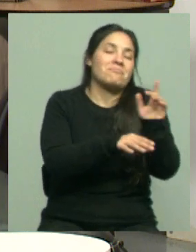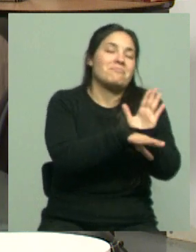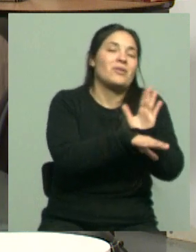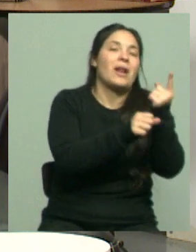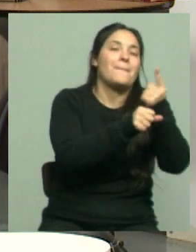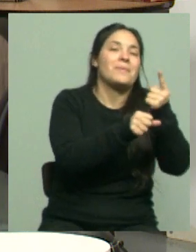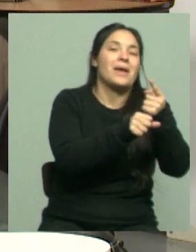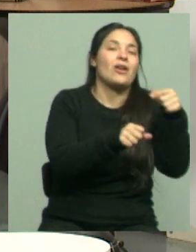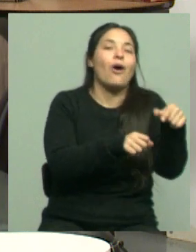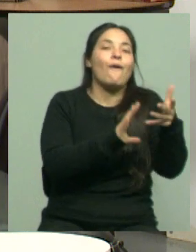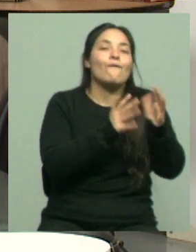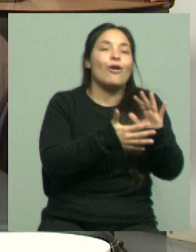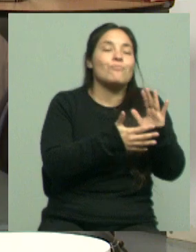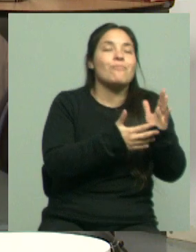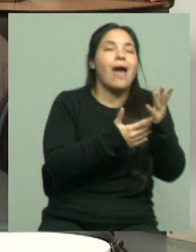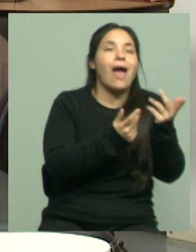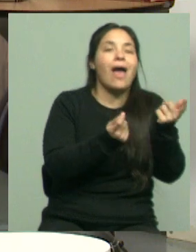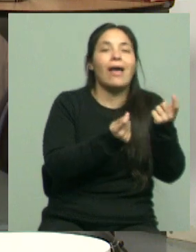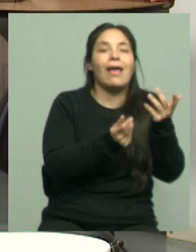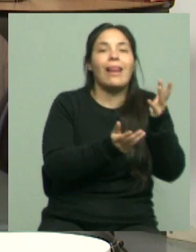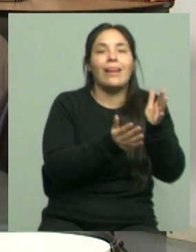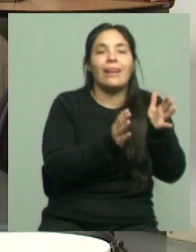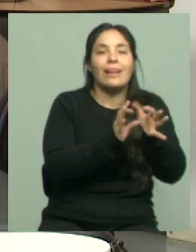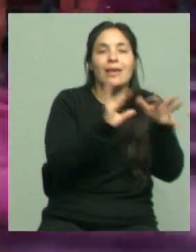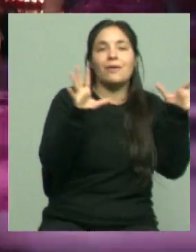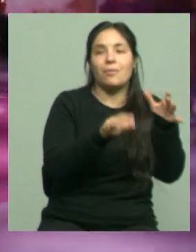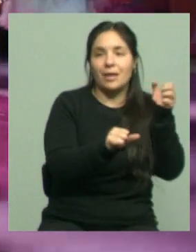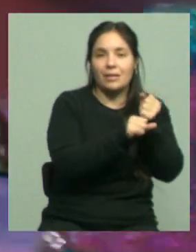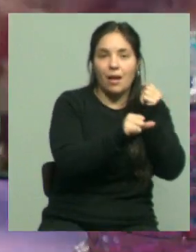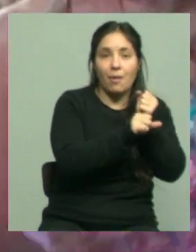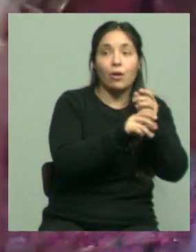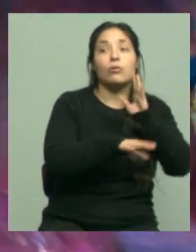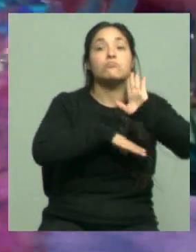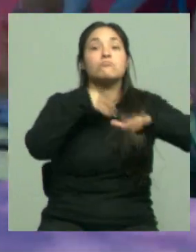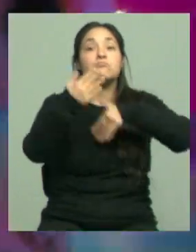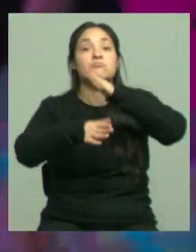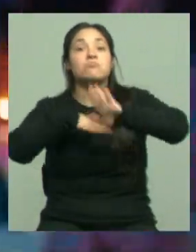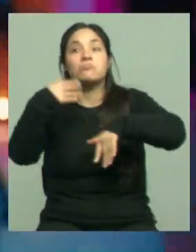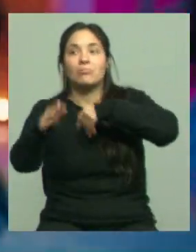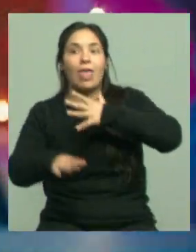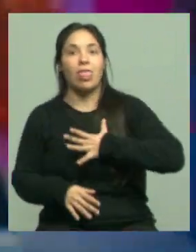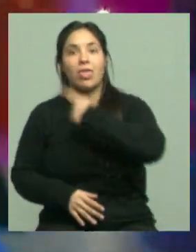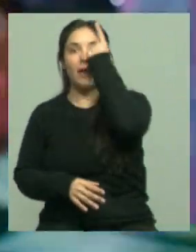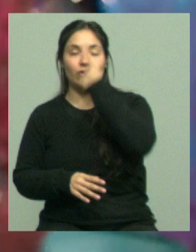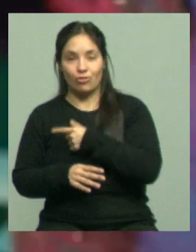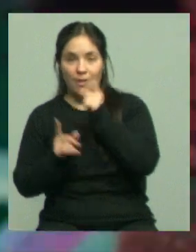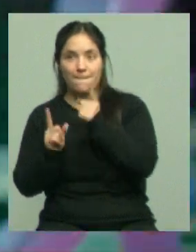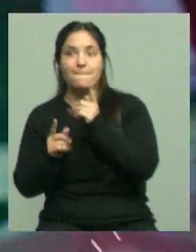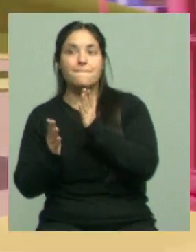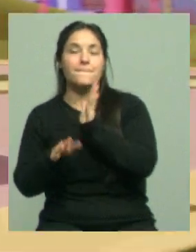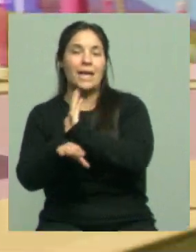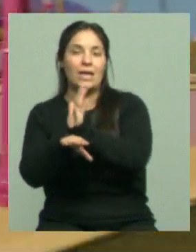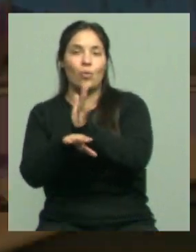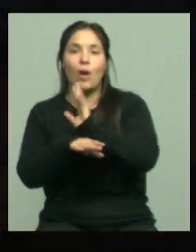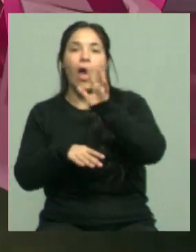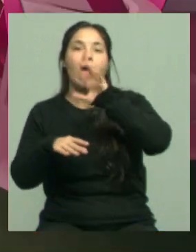pasado, que nos muestra como una versión, para muchos puede ser feminista, para otros hay un debate ahí de si qué tan feminista